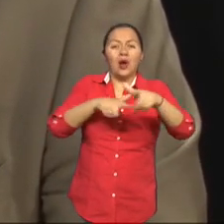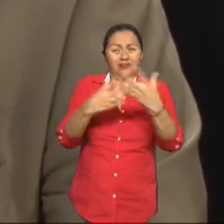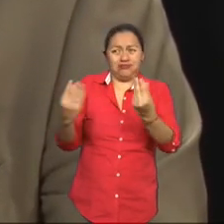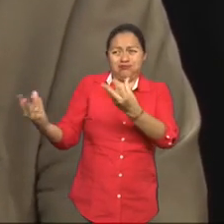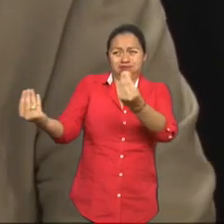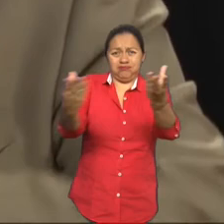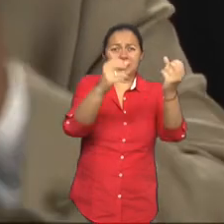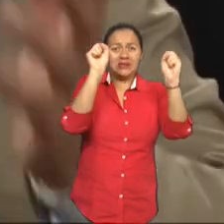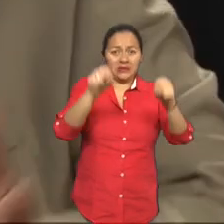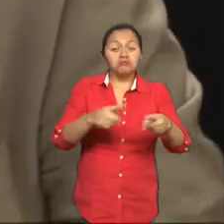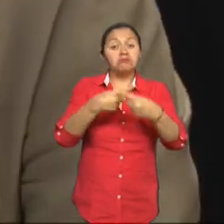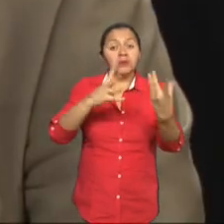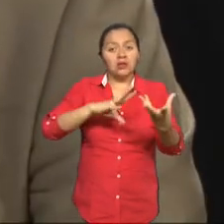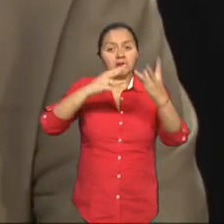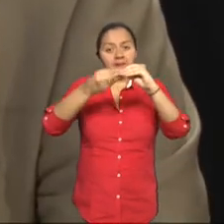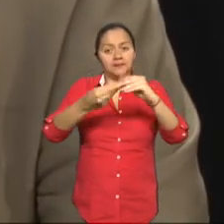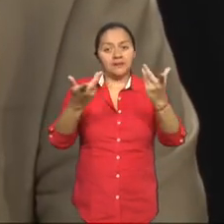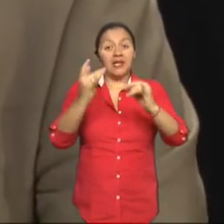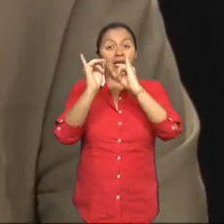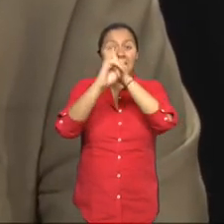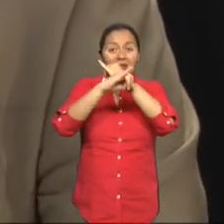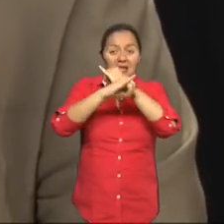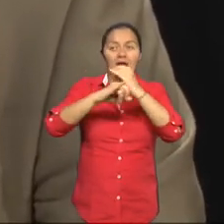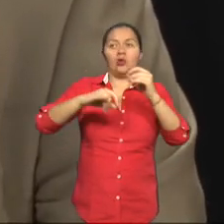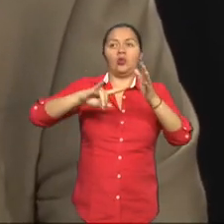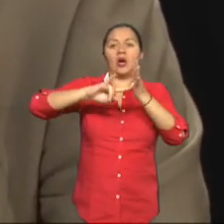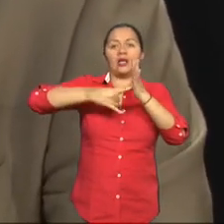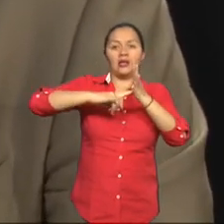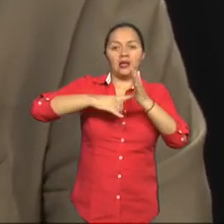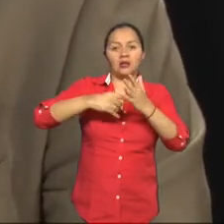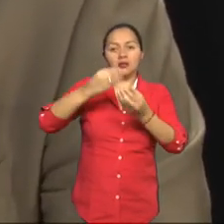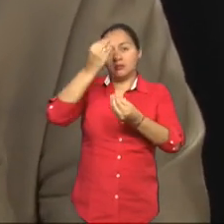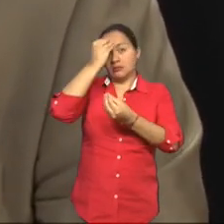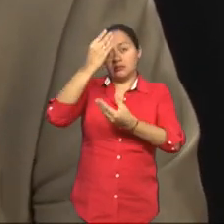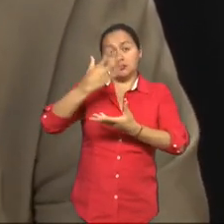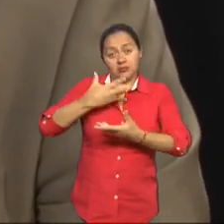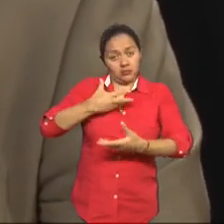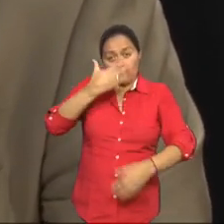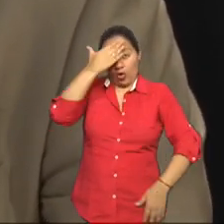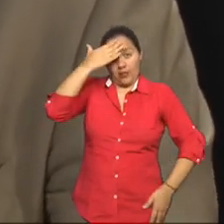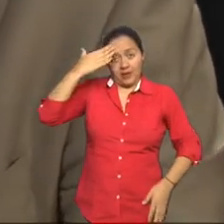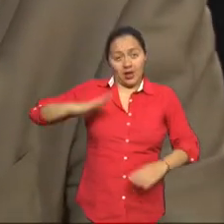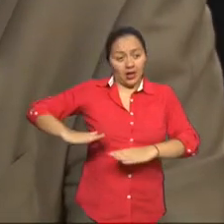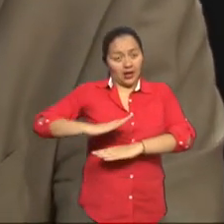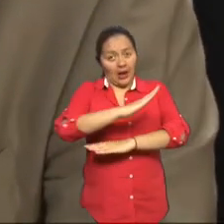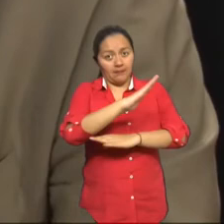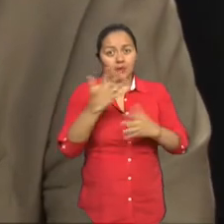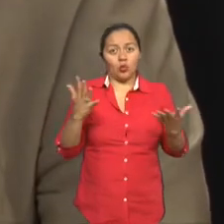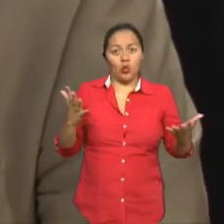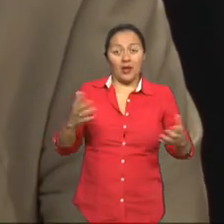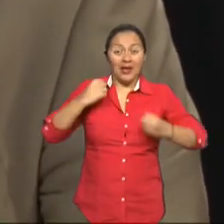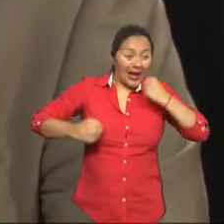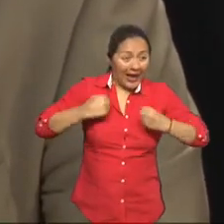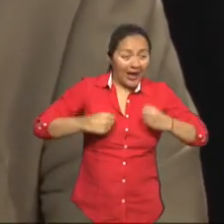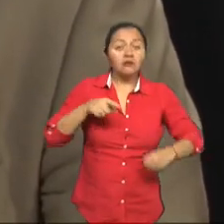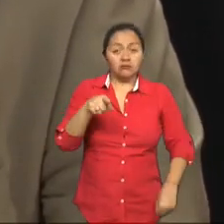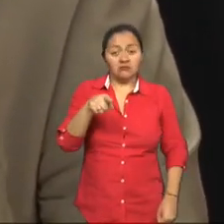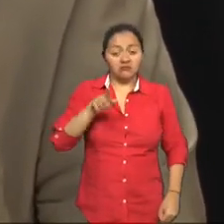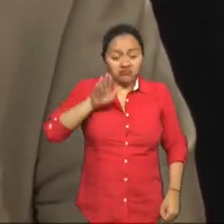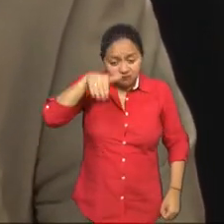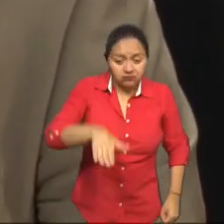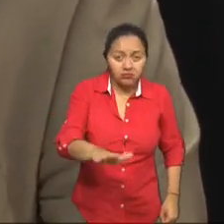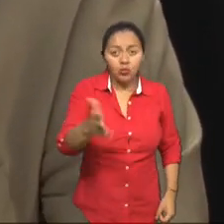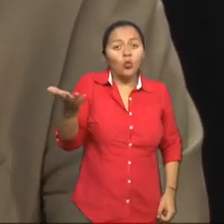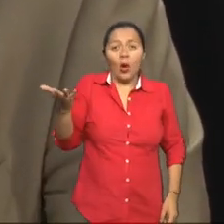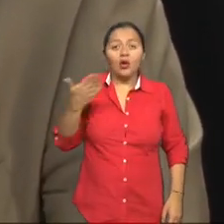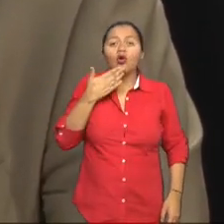varios, pero los grandes ingenieros, arquitectos, se olvidaron de una rampa. Entonces no podemos hablar de inclusión. Nos dicen, hay una pista bonita, pero no la hay. Queremos que